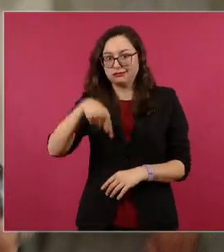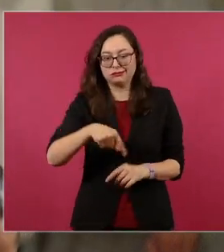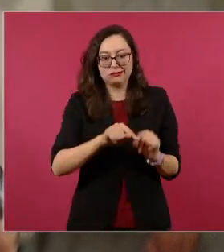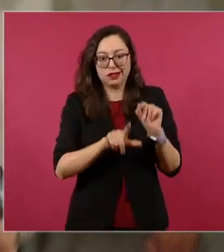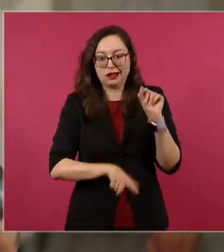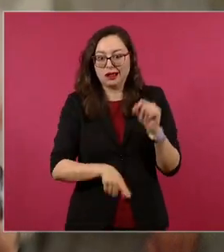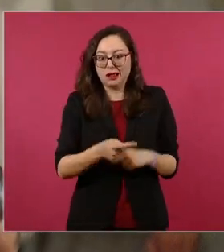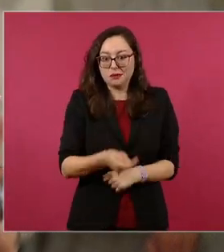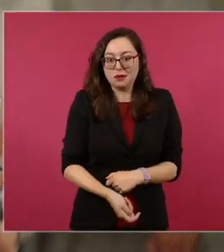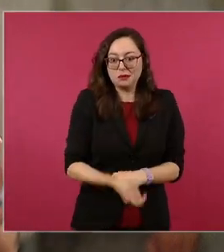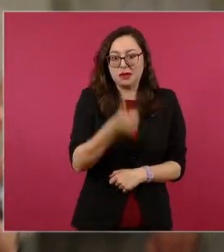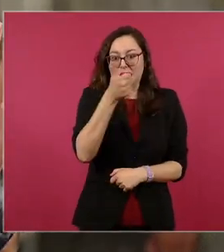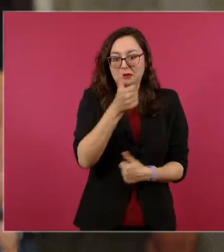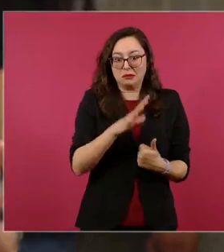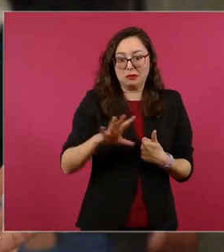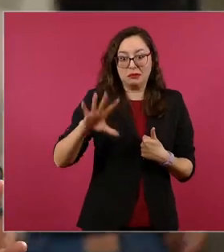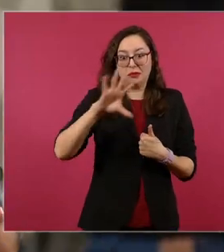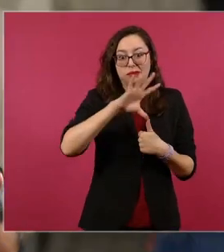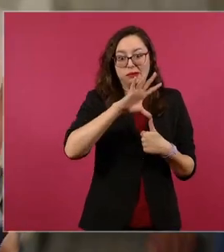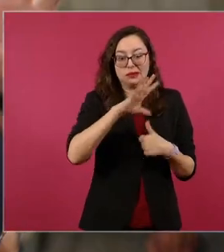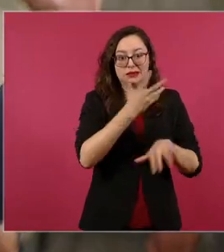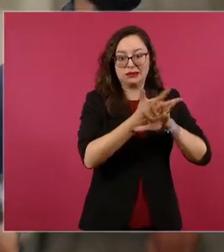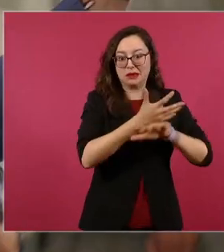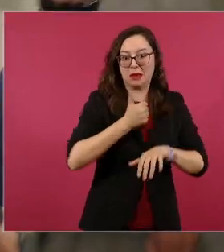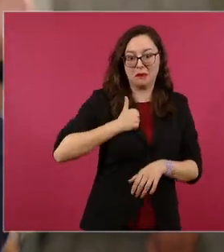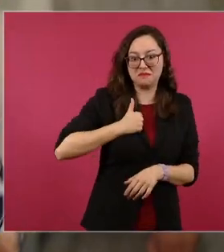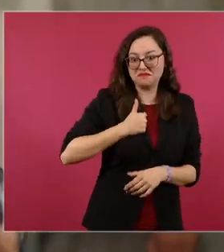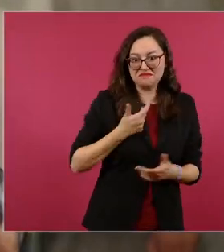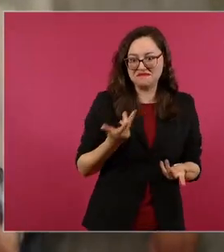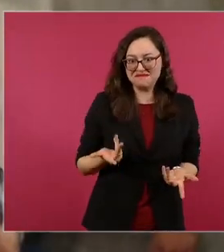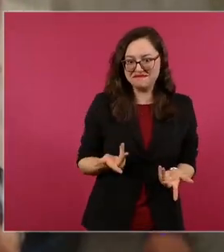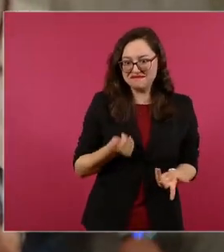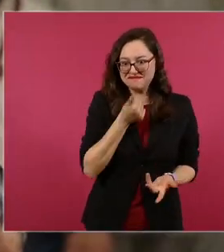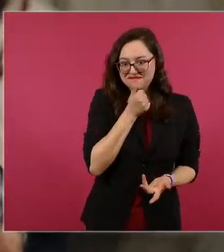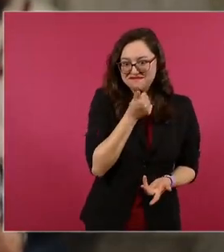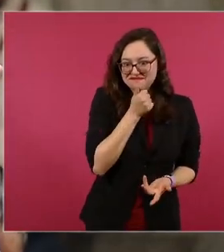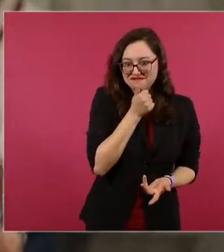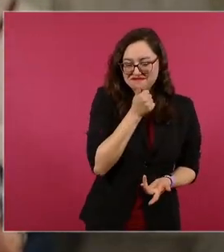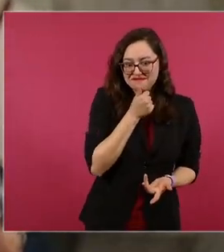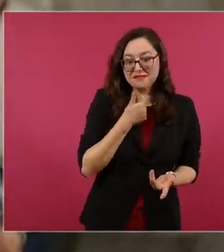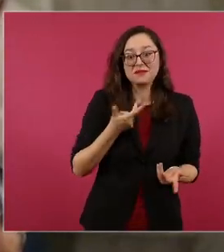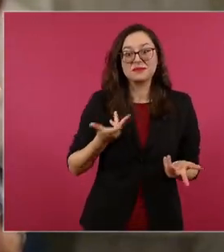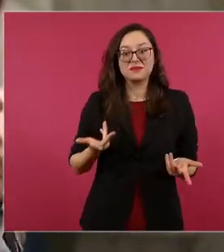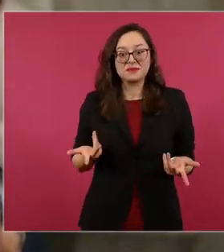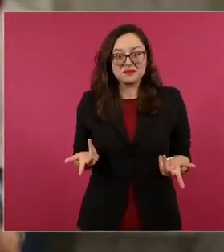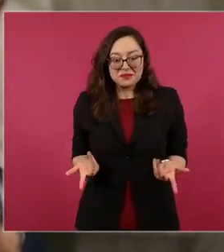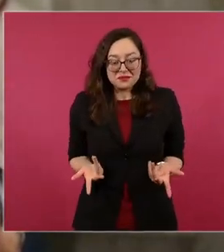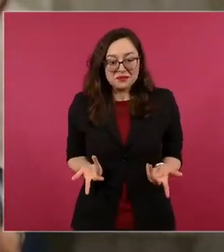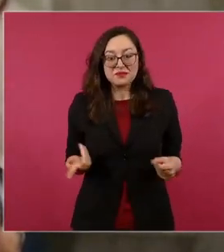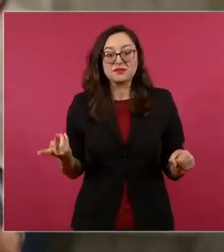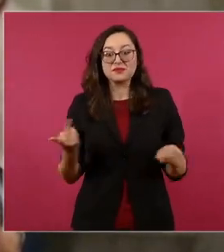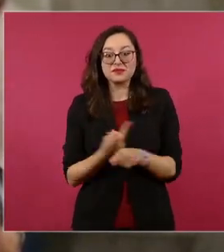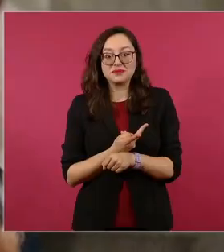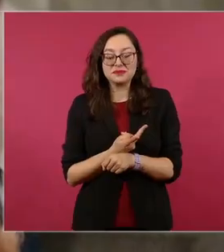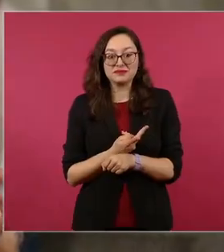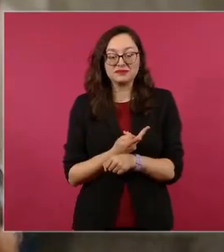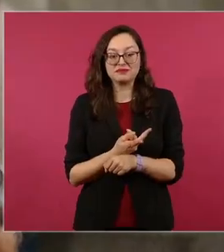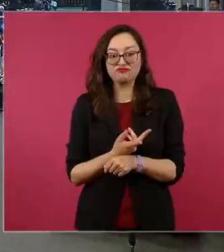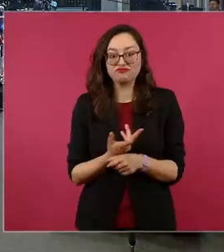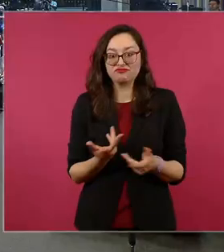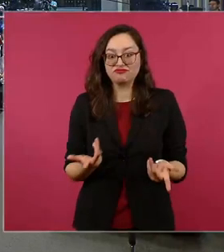con respecto a que México sea punta de lanza en América del Norte, comparándolo puntualmente con Canadá y con Estados